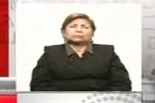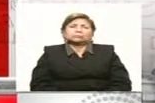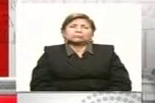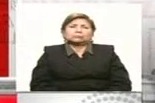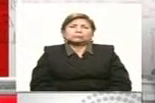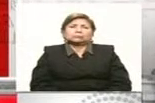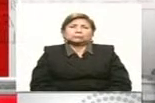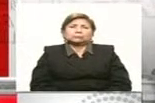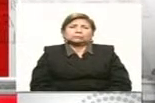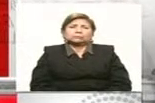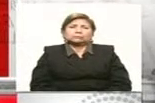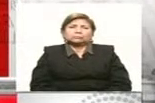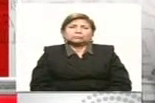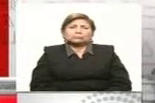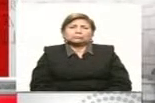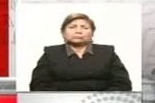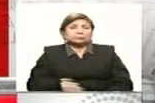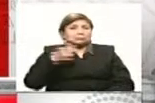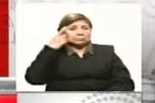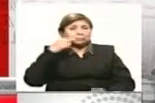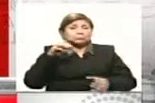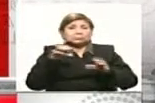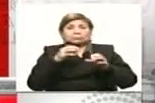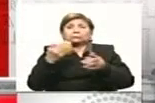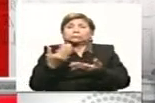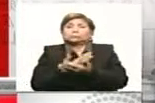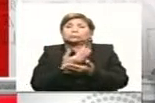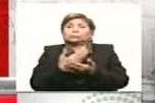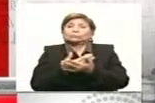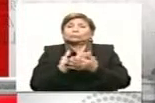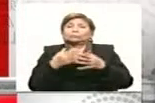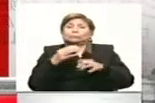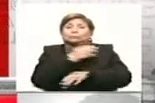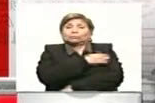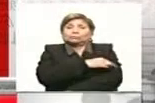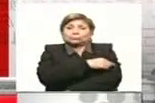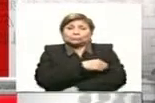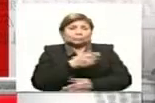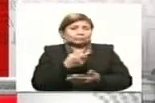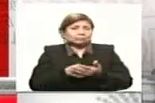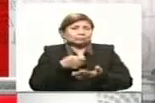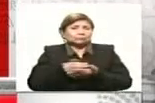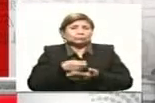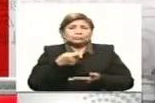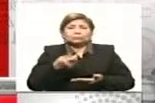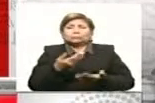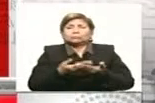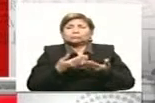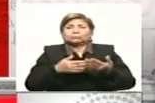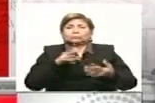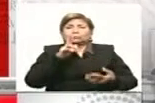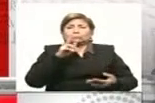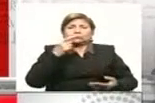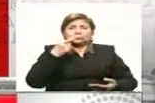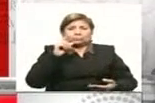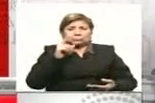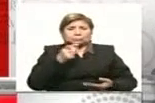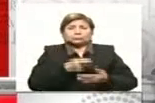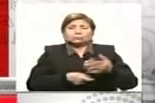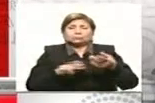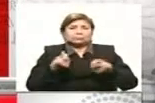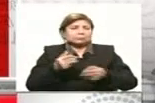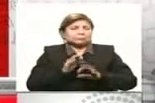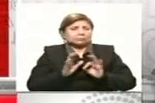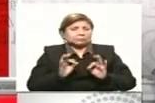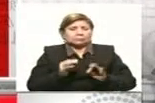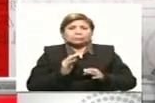para hacer un nuevo centro de salud. Y la inversión más o menos es de 3 millones nomás, señor ministro,